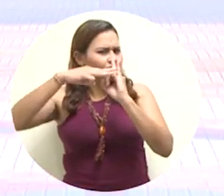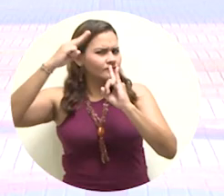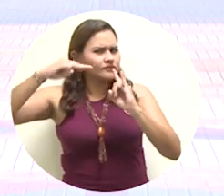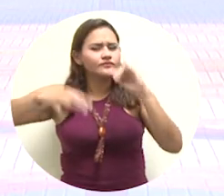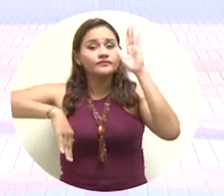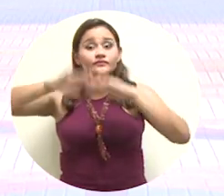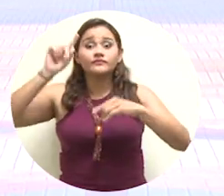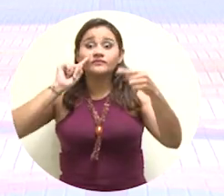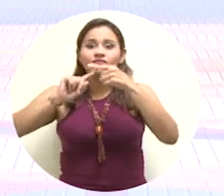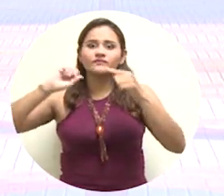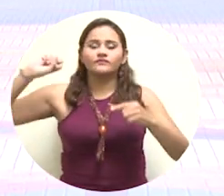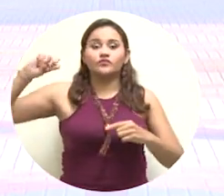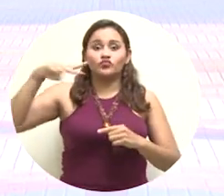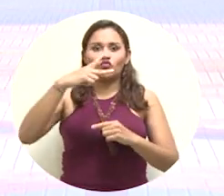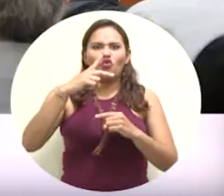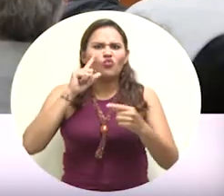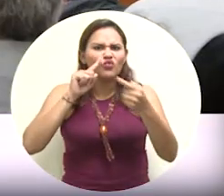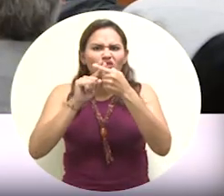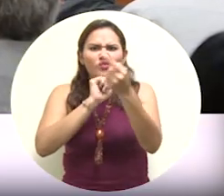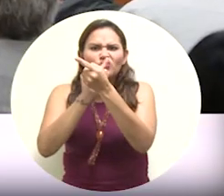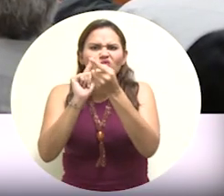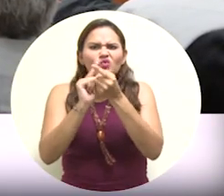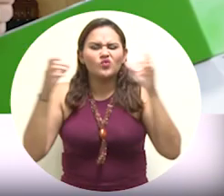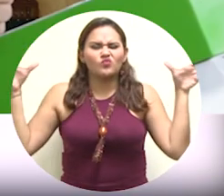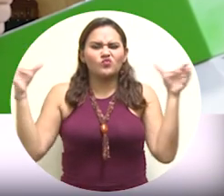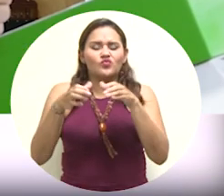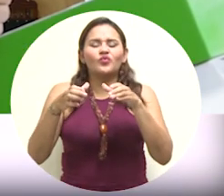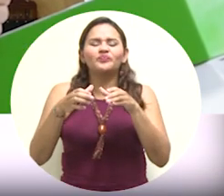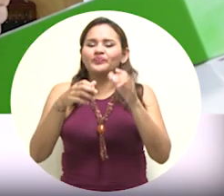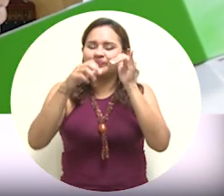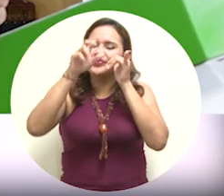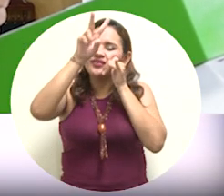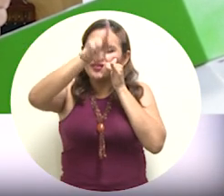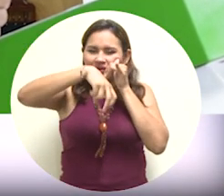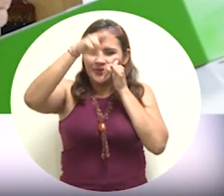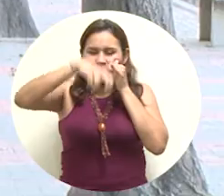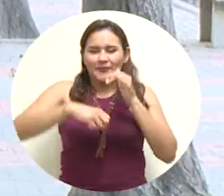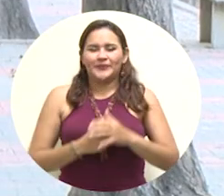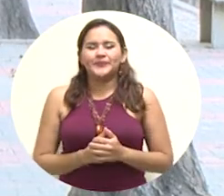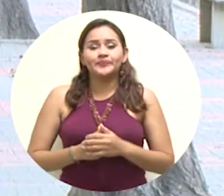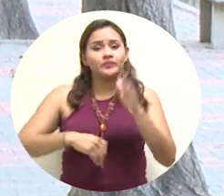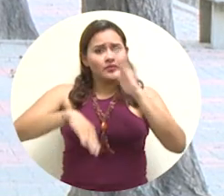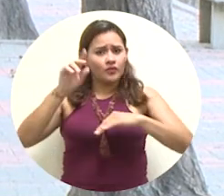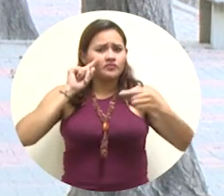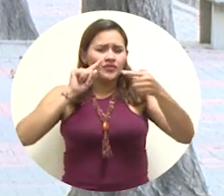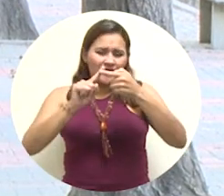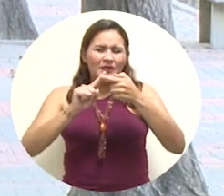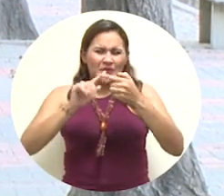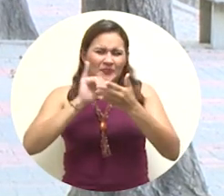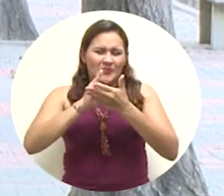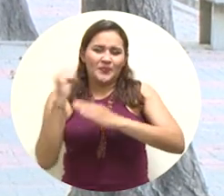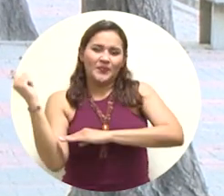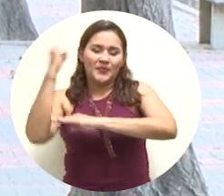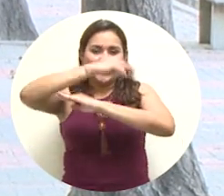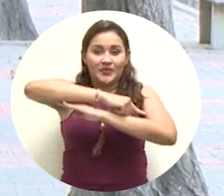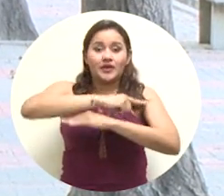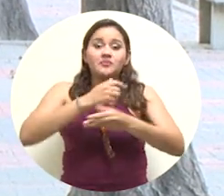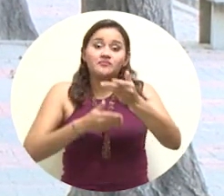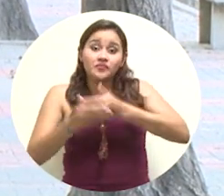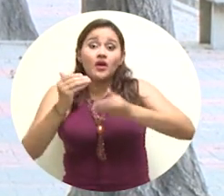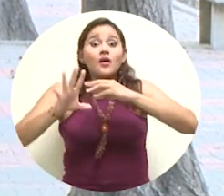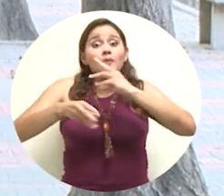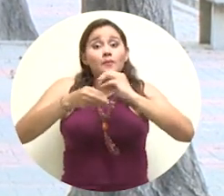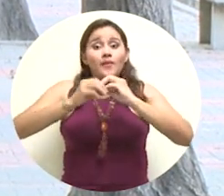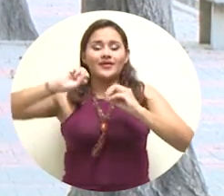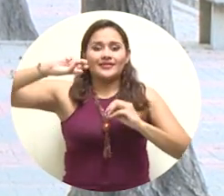Esta casa de estudios fue epicentro del segundo Congreso Colombiano de Ingenieros Agrónomos. En el marco de este evento también se realizó el